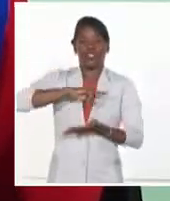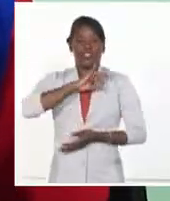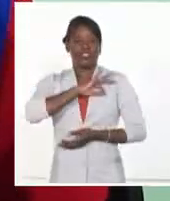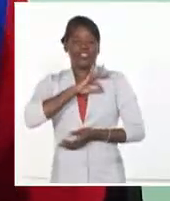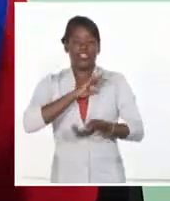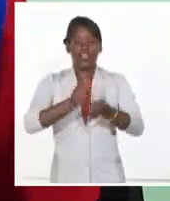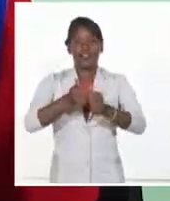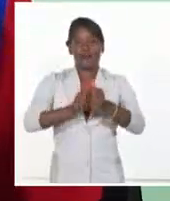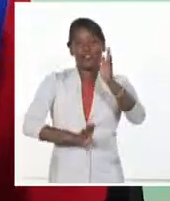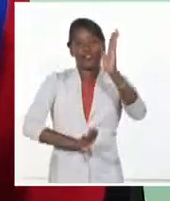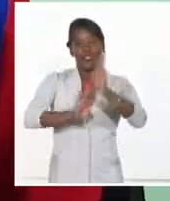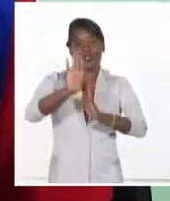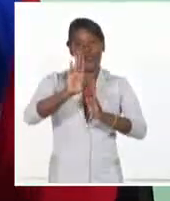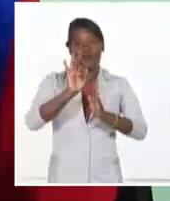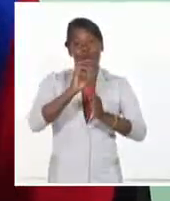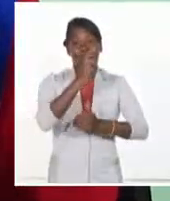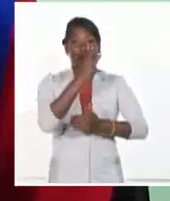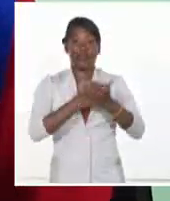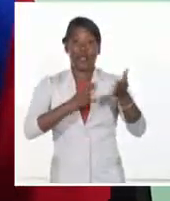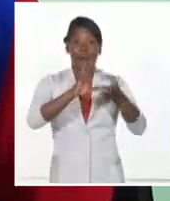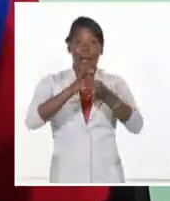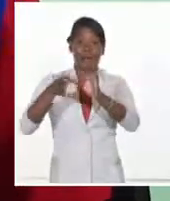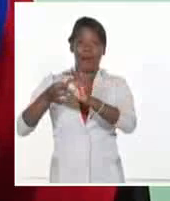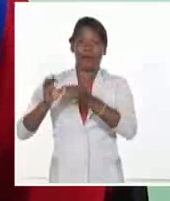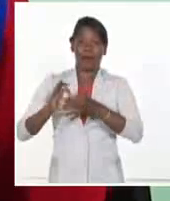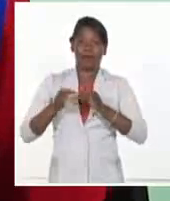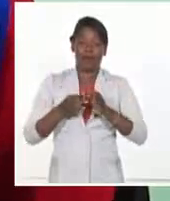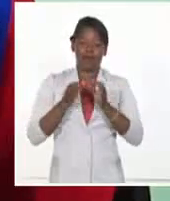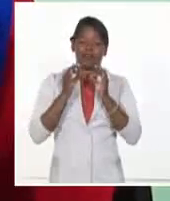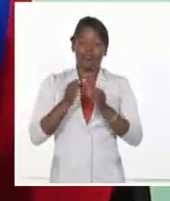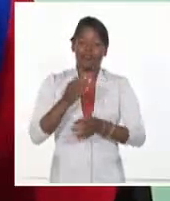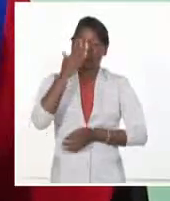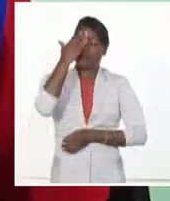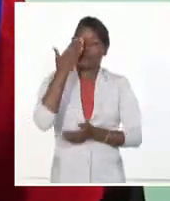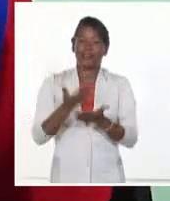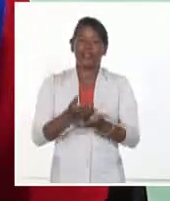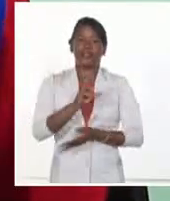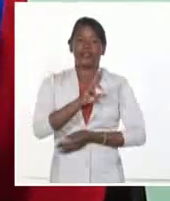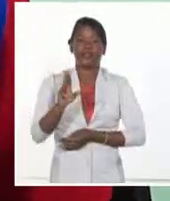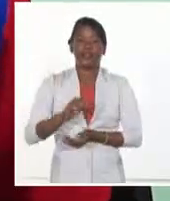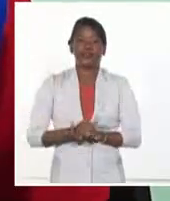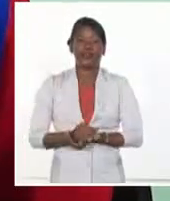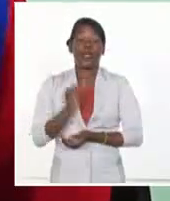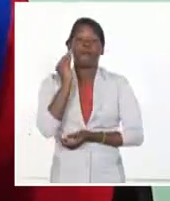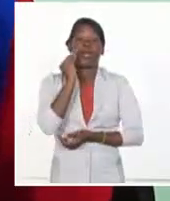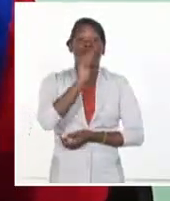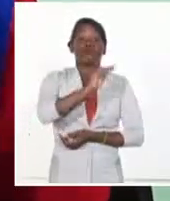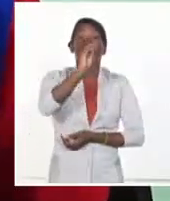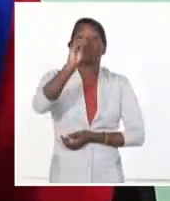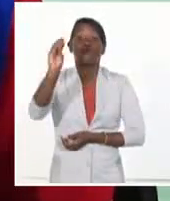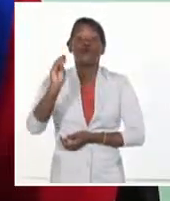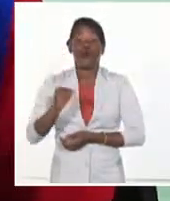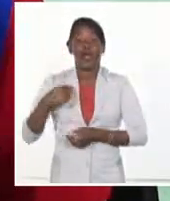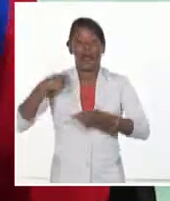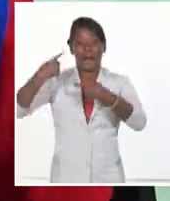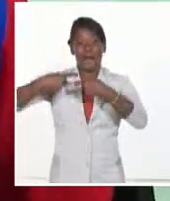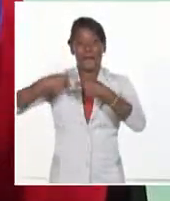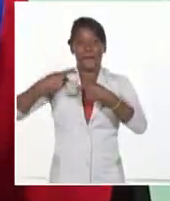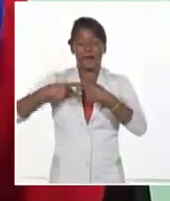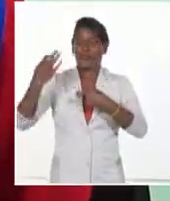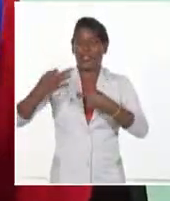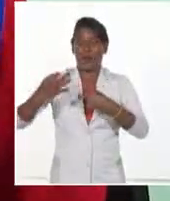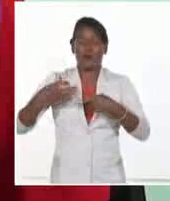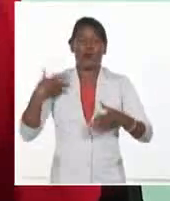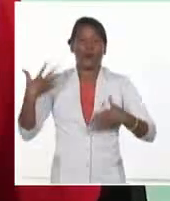estuviera de nosotros echando para adelante. Es una realidad. Y gracias, y darle un beso grande, claro, a mi esposo, que debe estar disfrutando al máximo